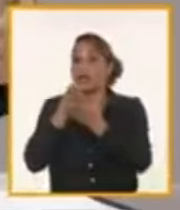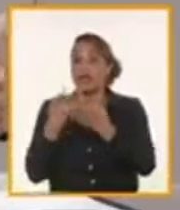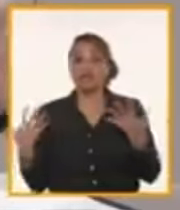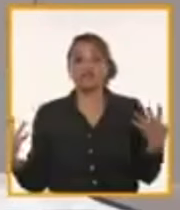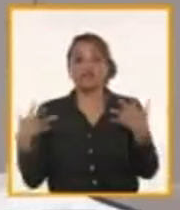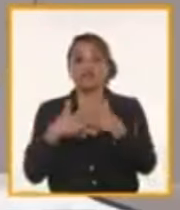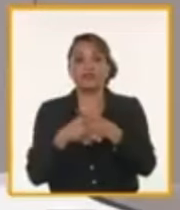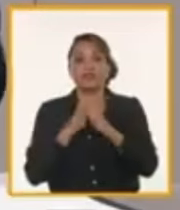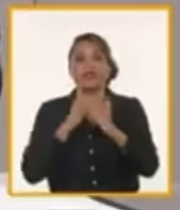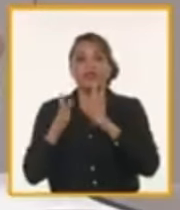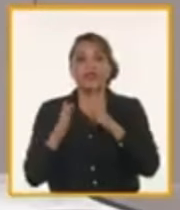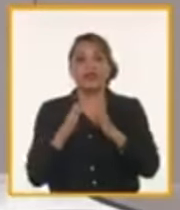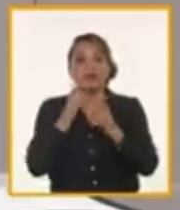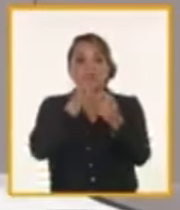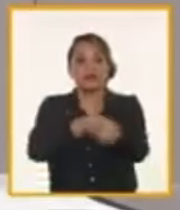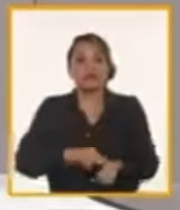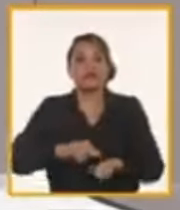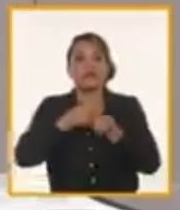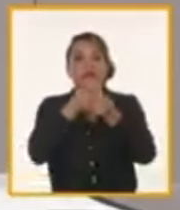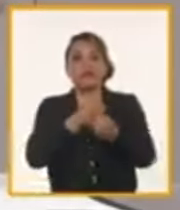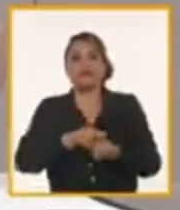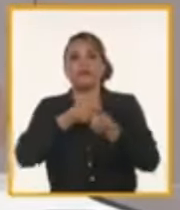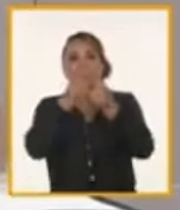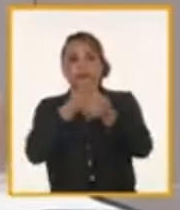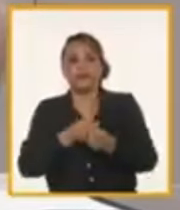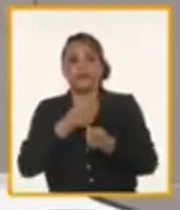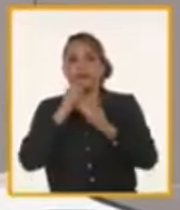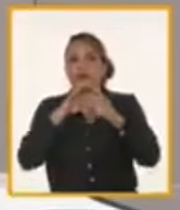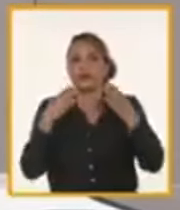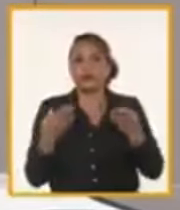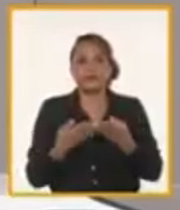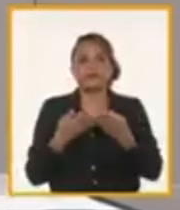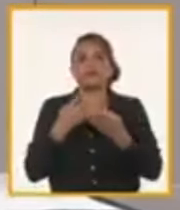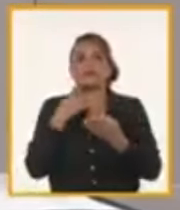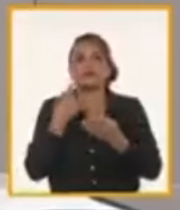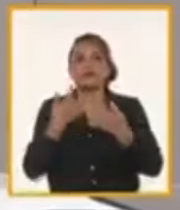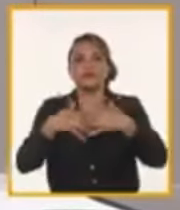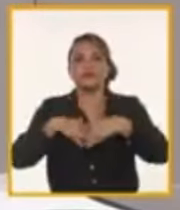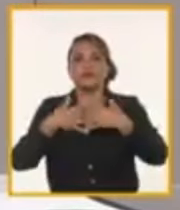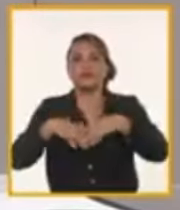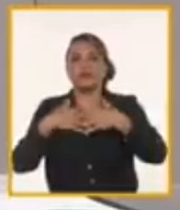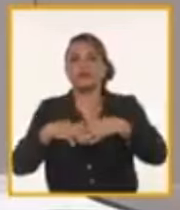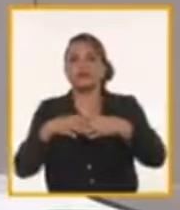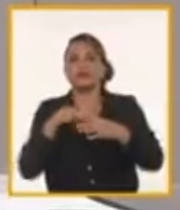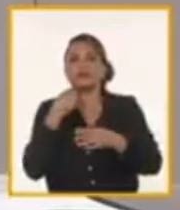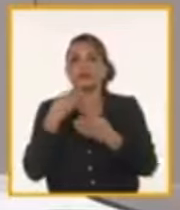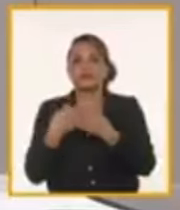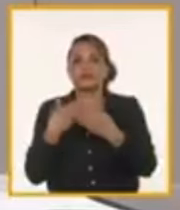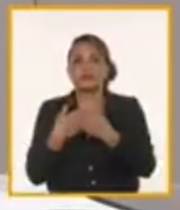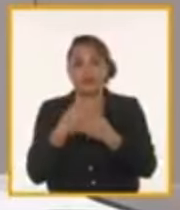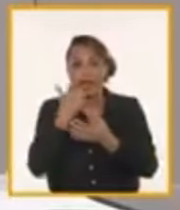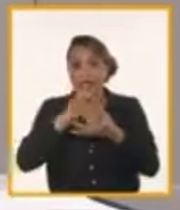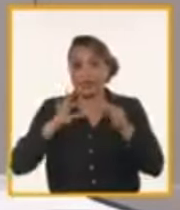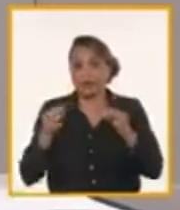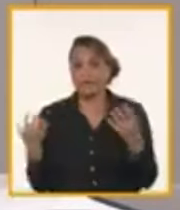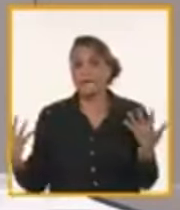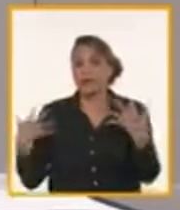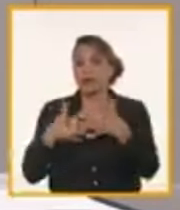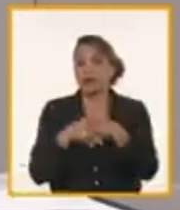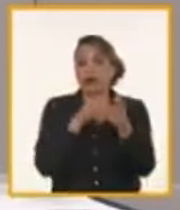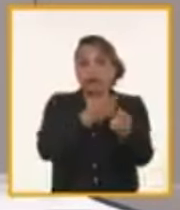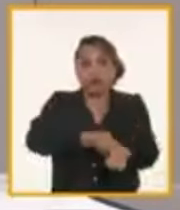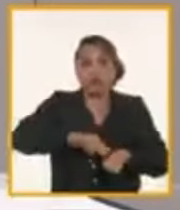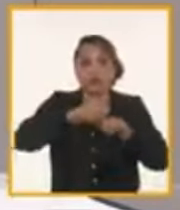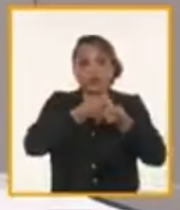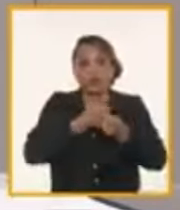sector agropecuario a trabajar desde la delegación provincial de la agricultura desde el grupo empresarial que tiene la provincia de emisa vinculado a la agricultura